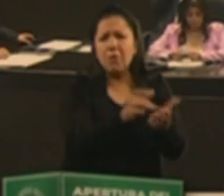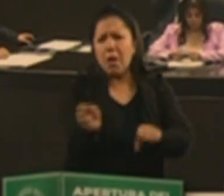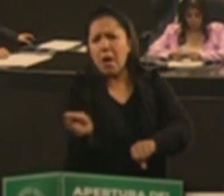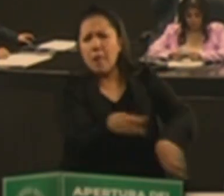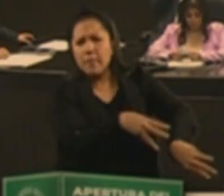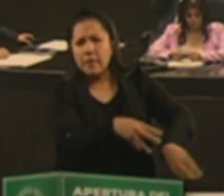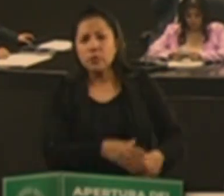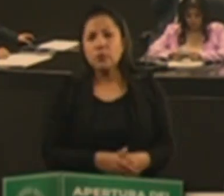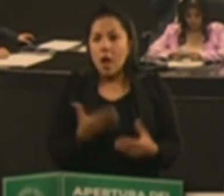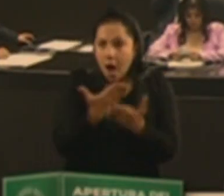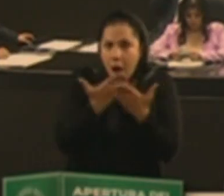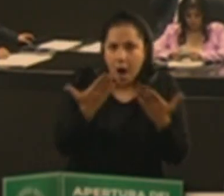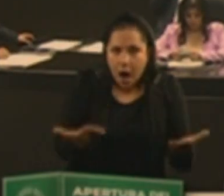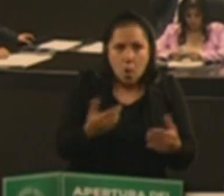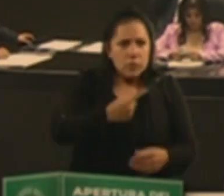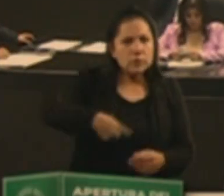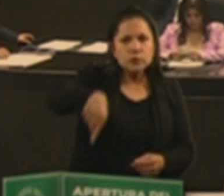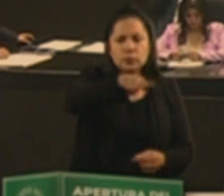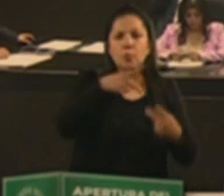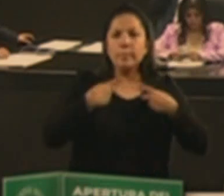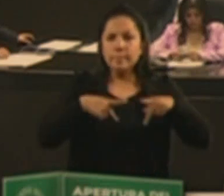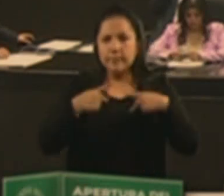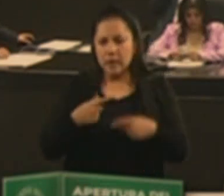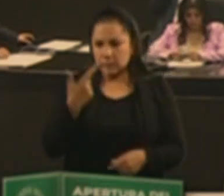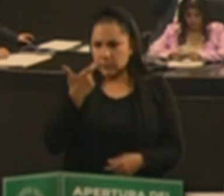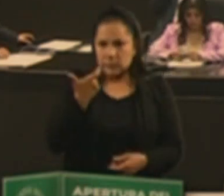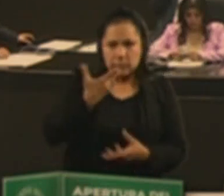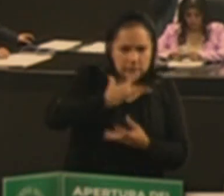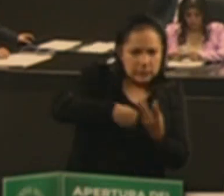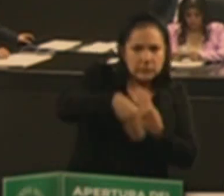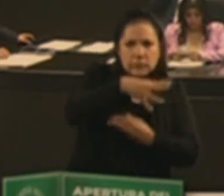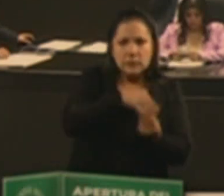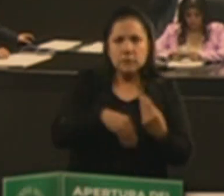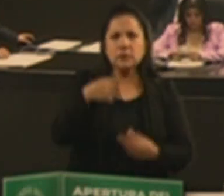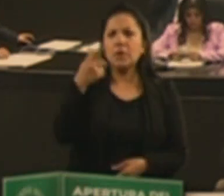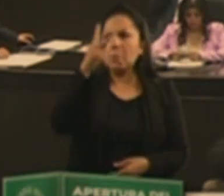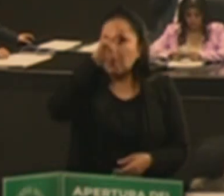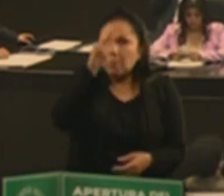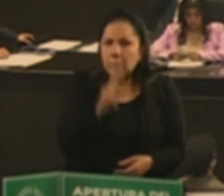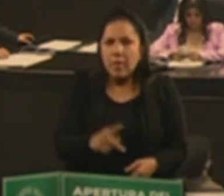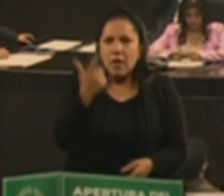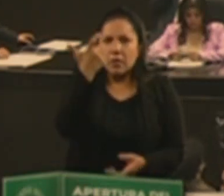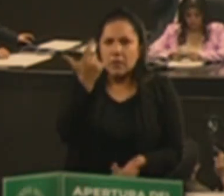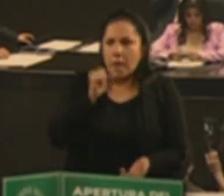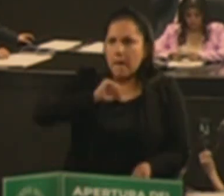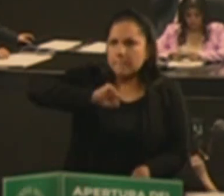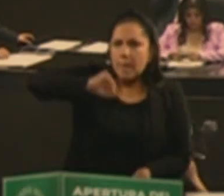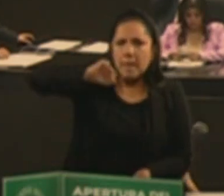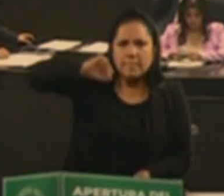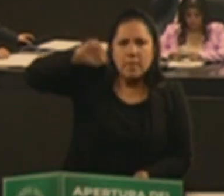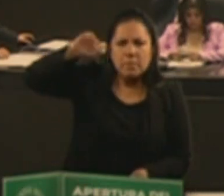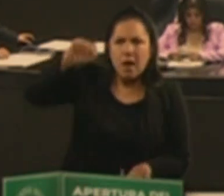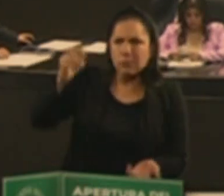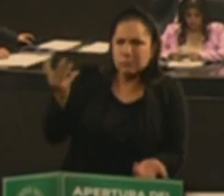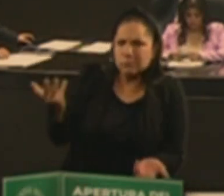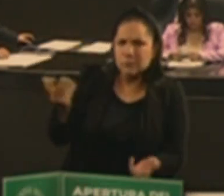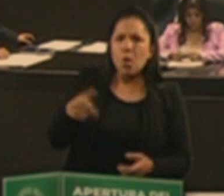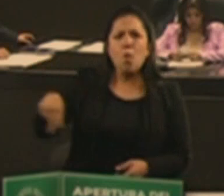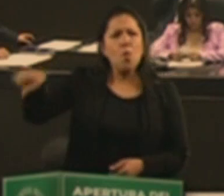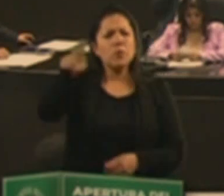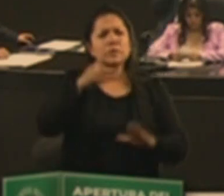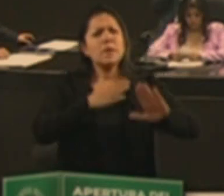hoy golpea los bolsillos de muchísima gente. Prometieron que viviríamos en paz, pero